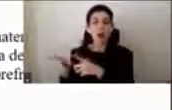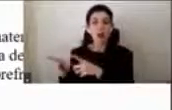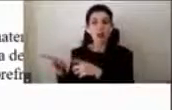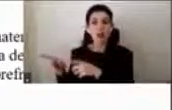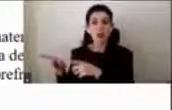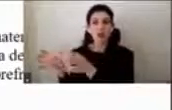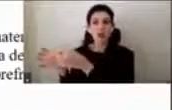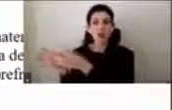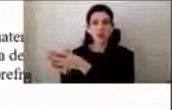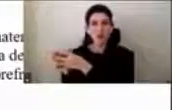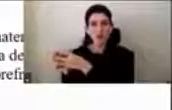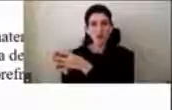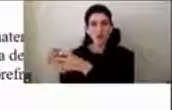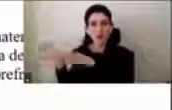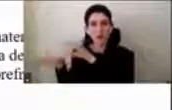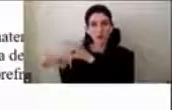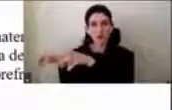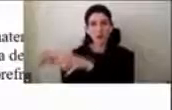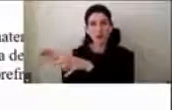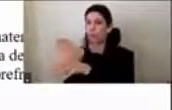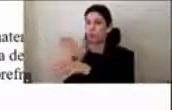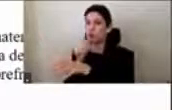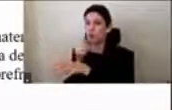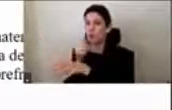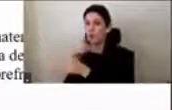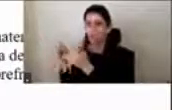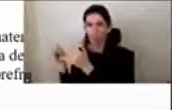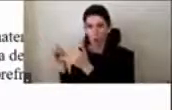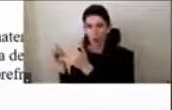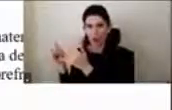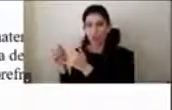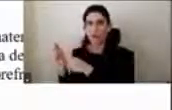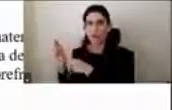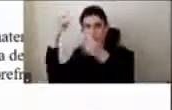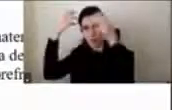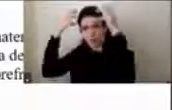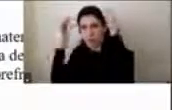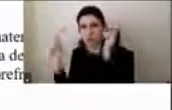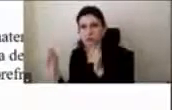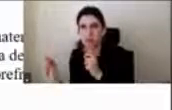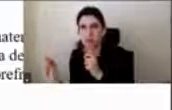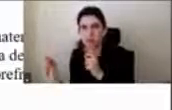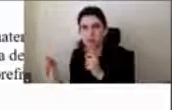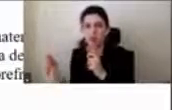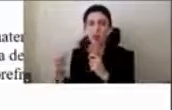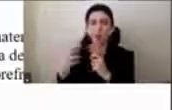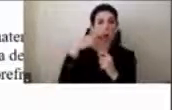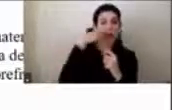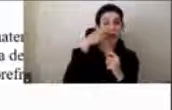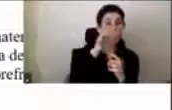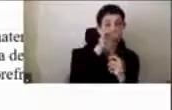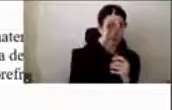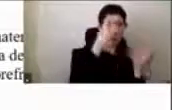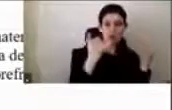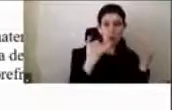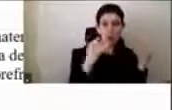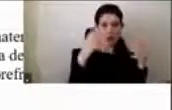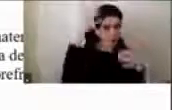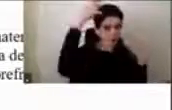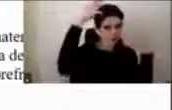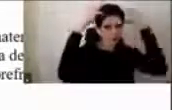no era observado, ¿sí? Son bastante prudentes y cautos estos investigadores. Este trabajo fue publicado en el